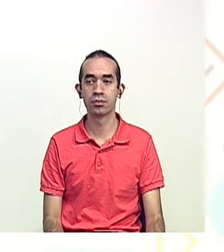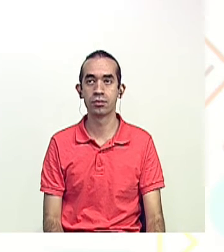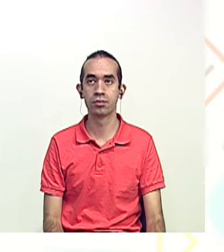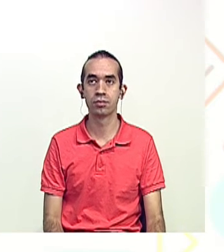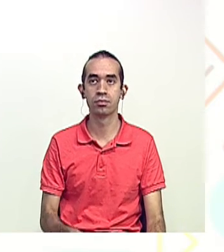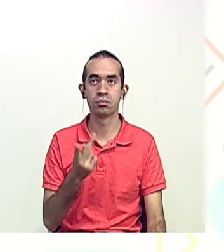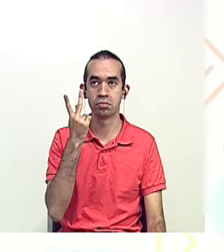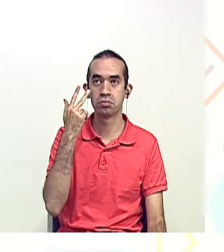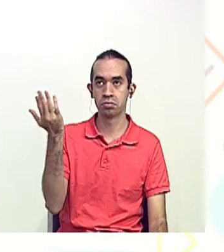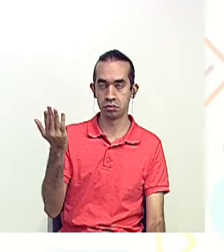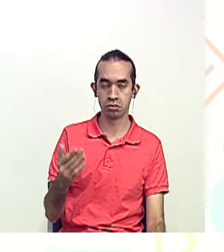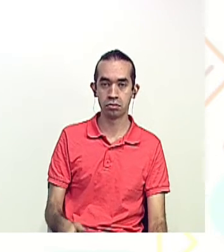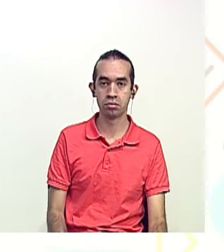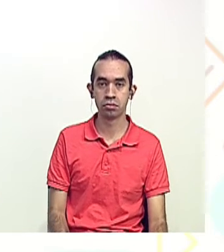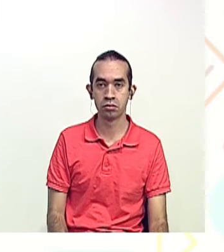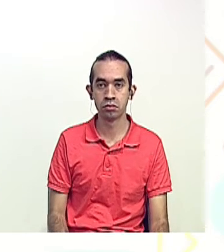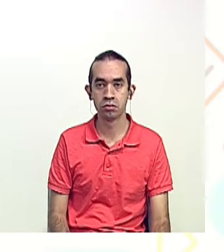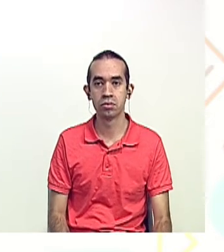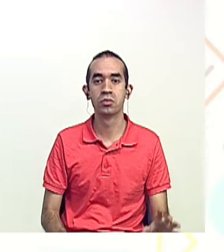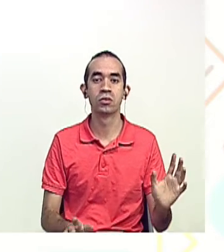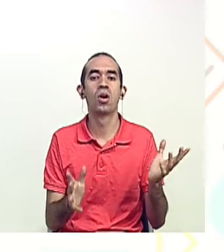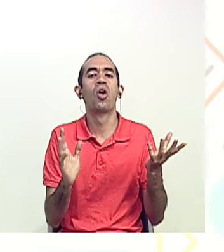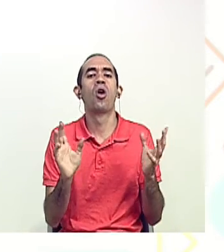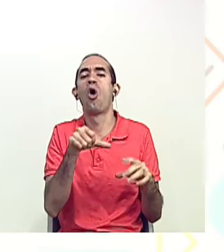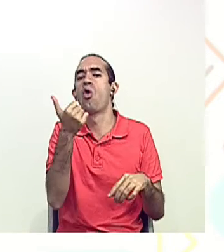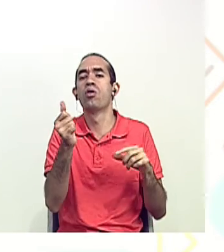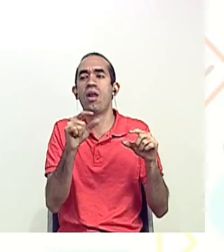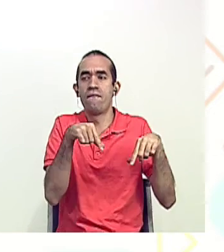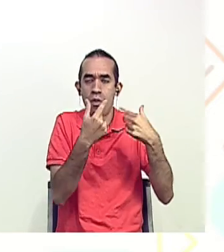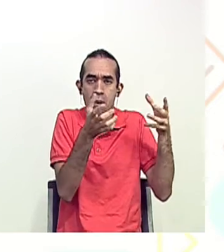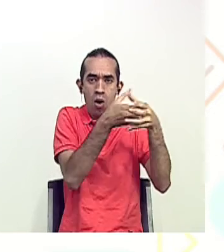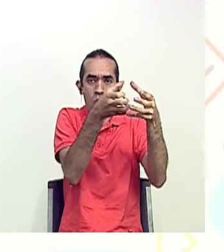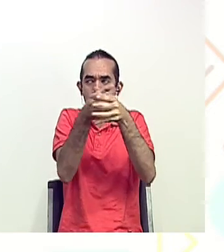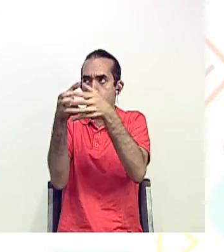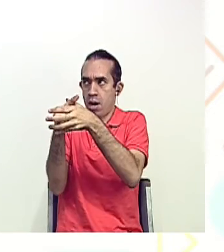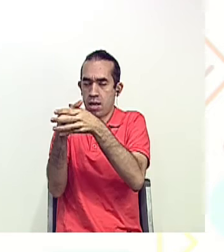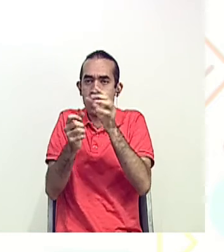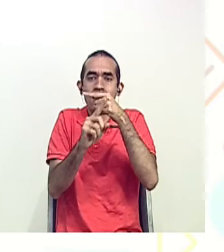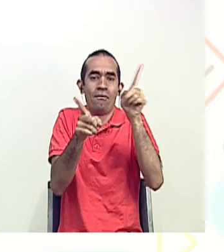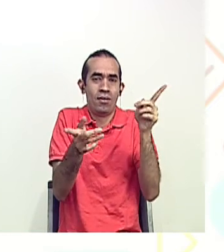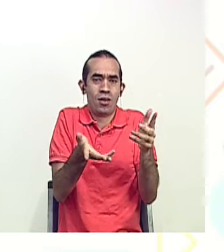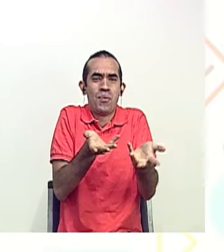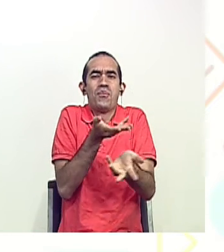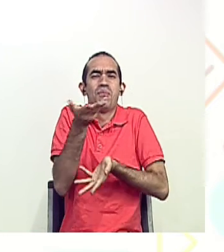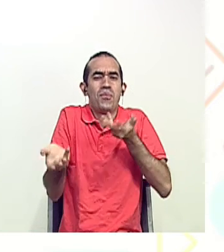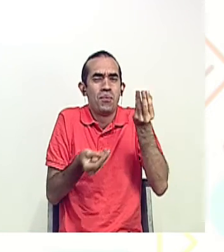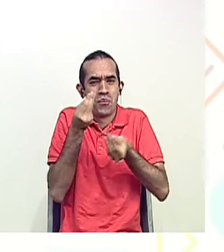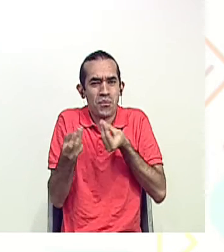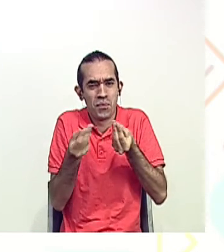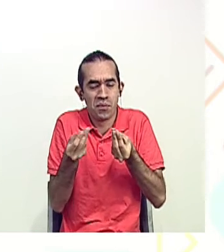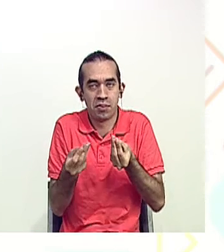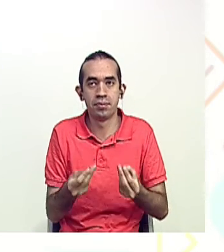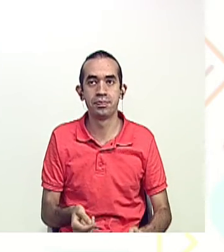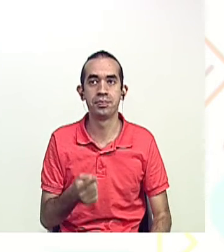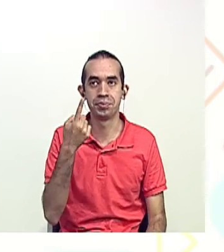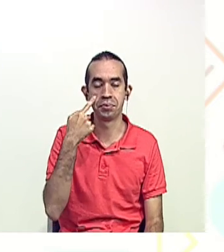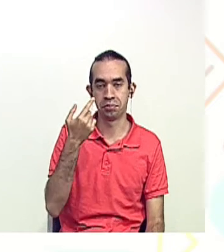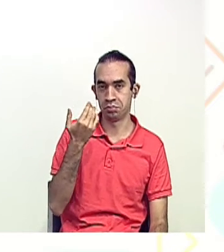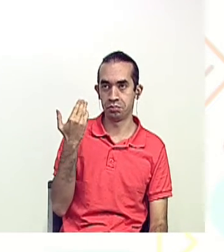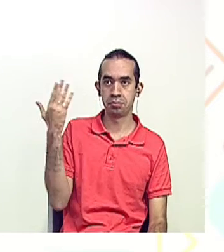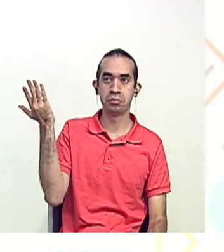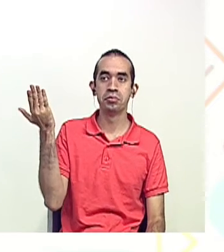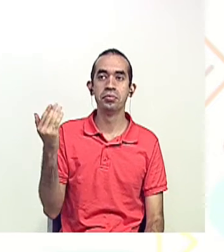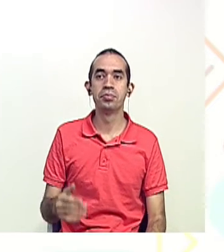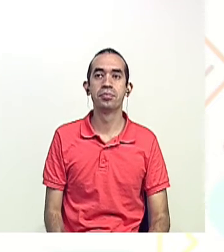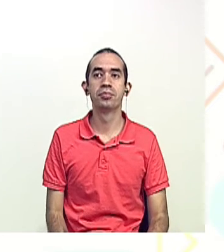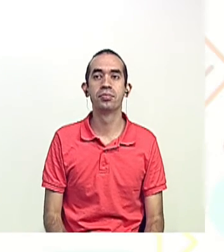También podemos agrupar de otra forma diferente. Veamos. En este caso,